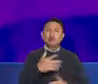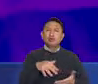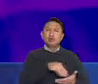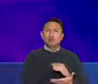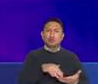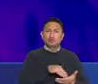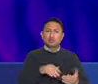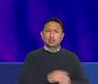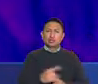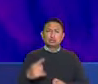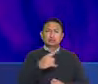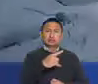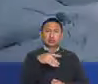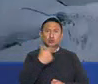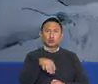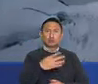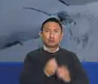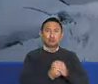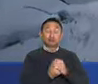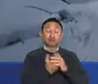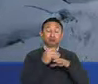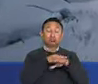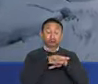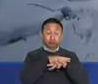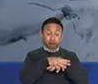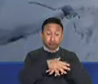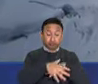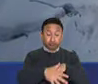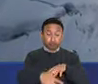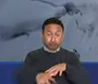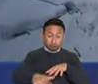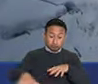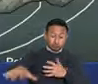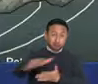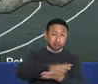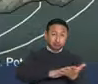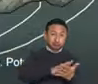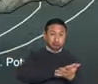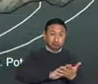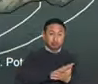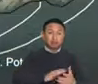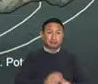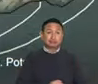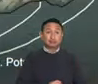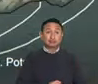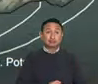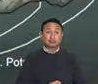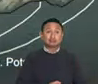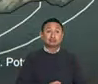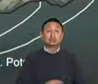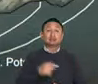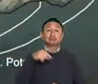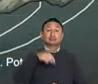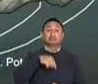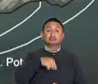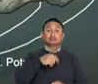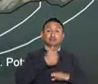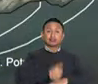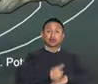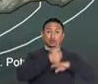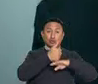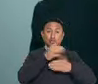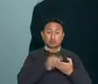con nubes incandescentes y lahares que arrasan lo que encuentra a su paso. Todos esos detalles serán ampliados por la